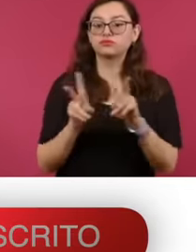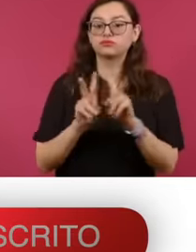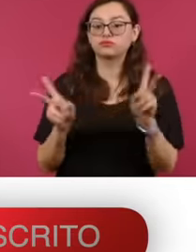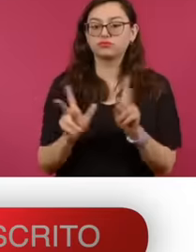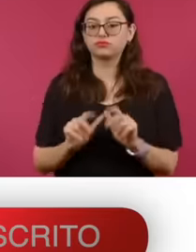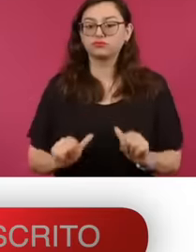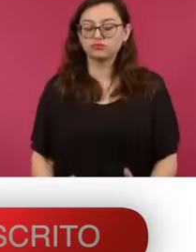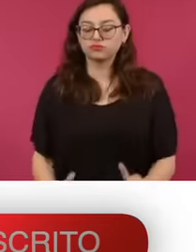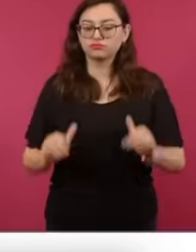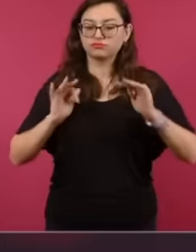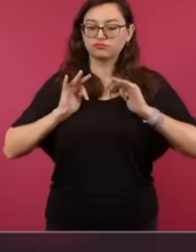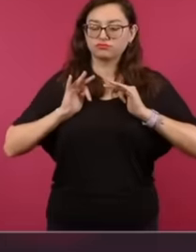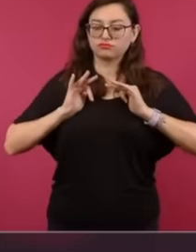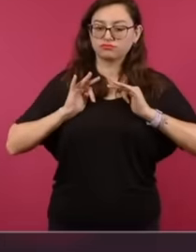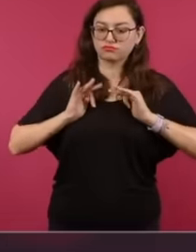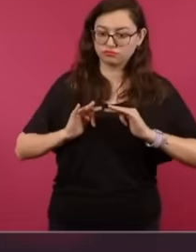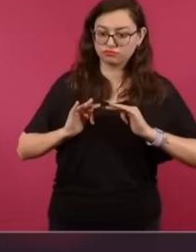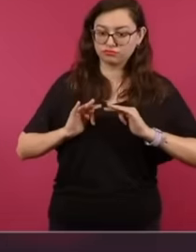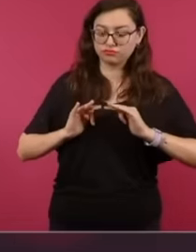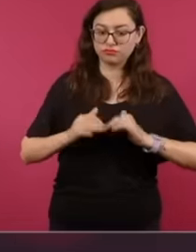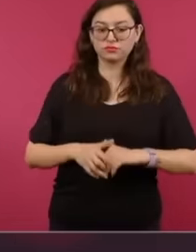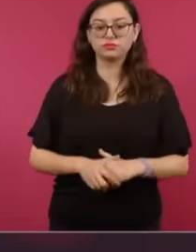que esto es muy importante para el país.